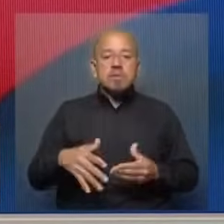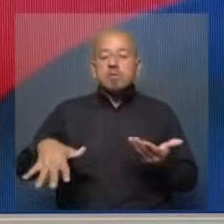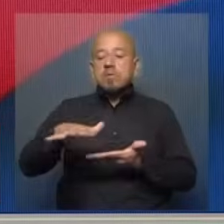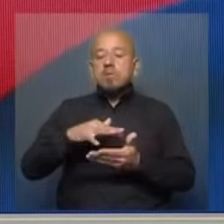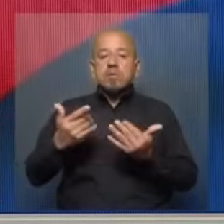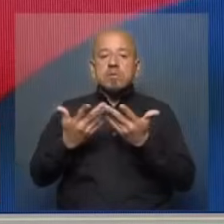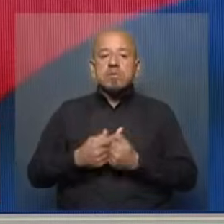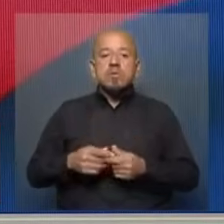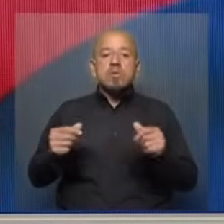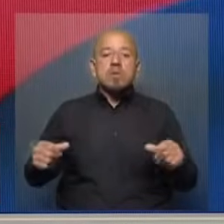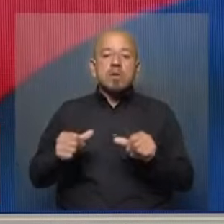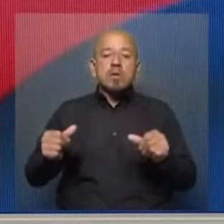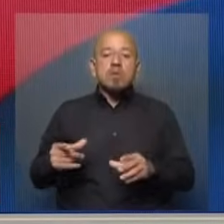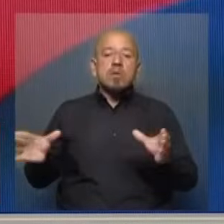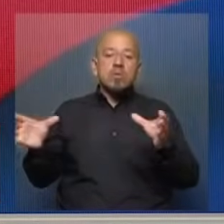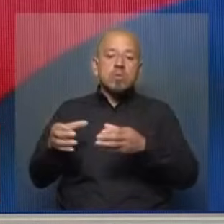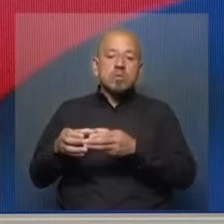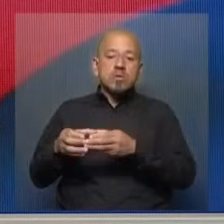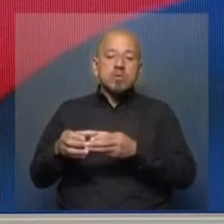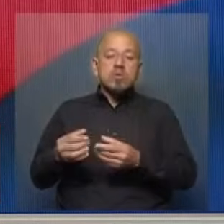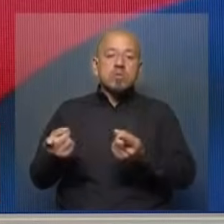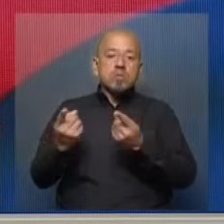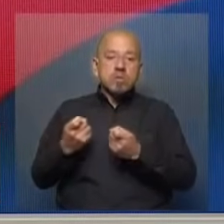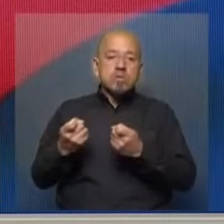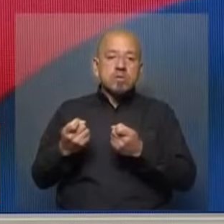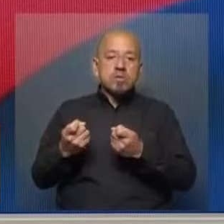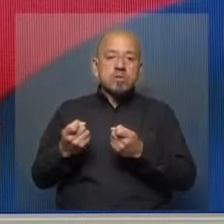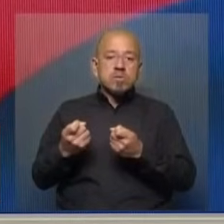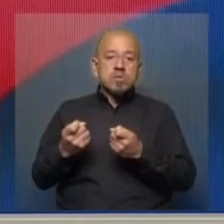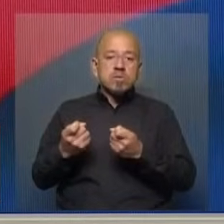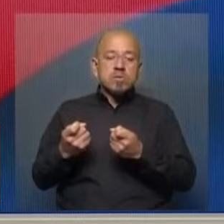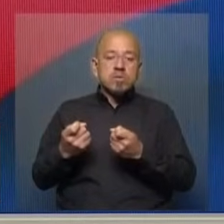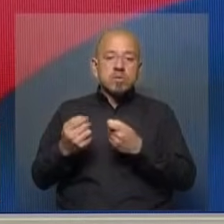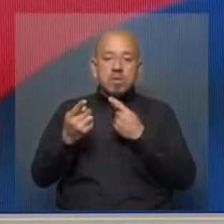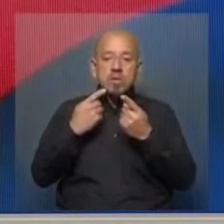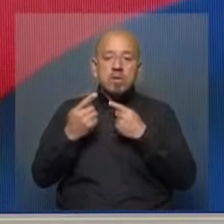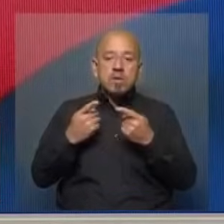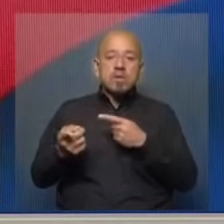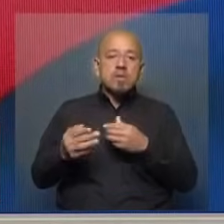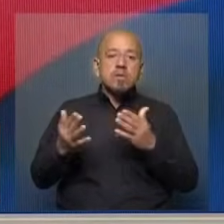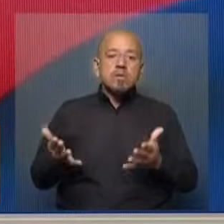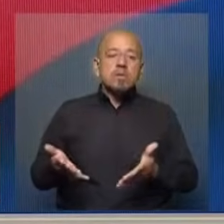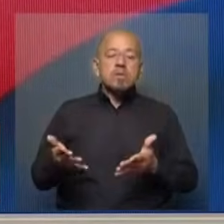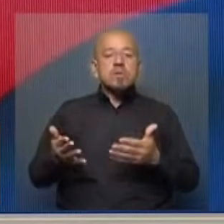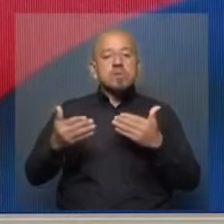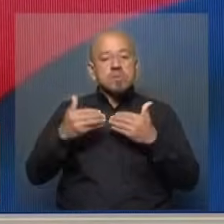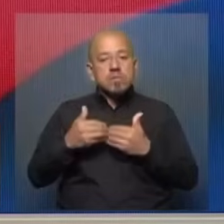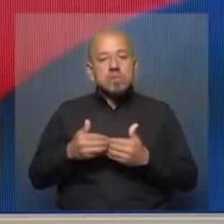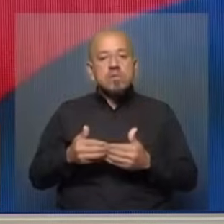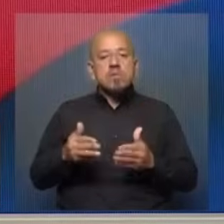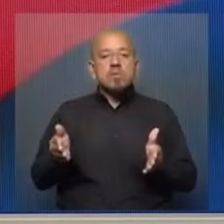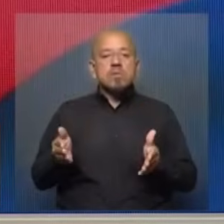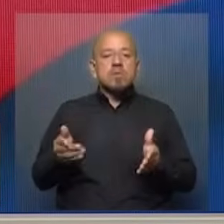Le pedimos, formen una comisión porque precisamos tener un interlocutor. Y eso que empieza a veces así como